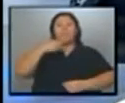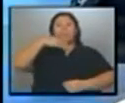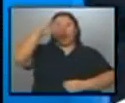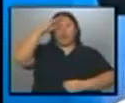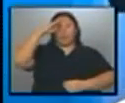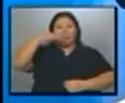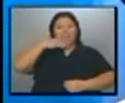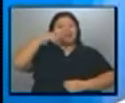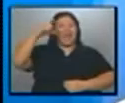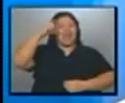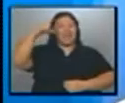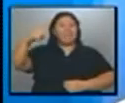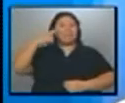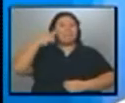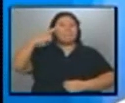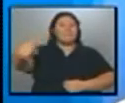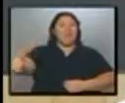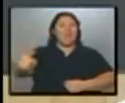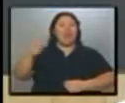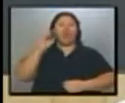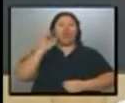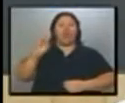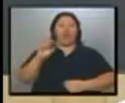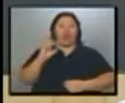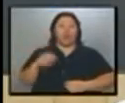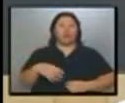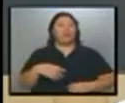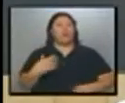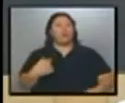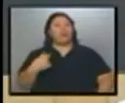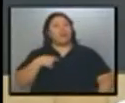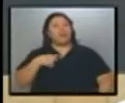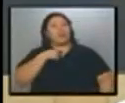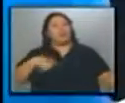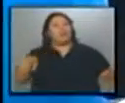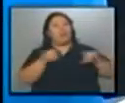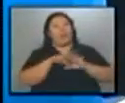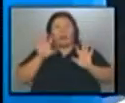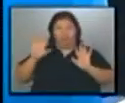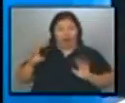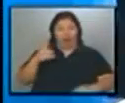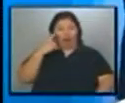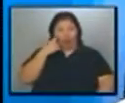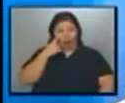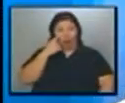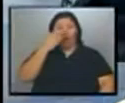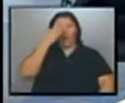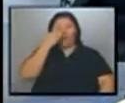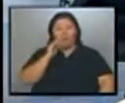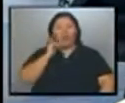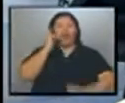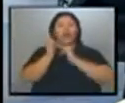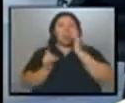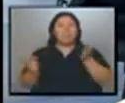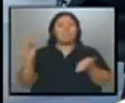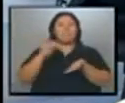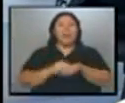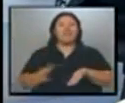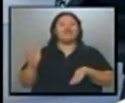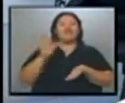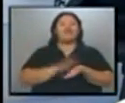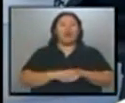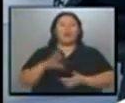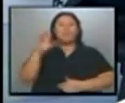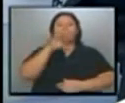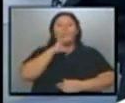Buen arreglo. Después vamos a volver al tema de Pampita, pues le voy a contar algo del suegro de Pampita y de la suegra de Pampita. ¿Eh? ¿Cómo puedes